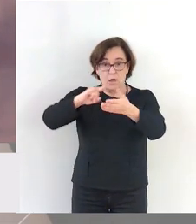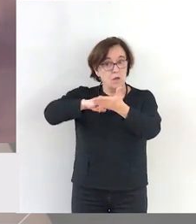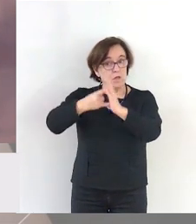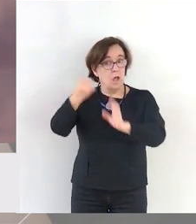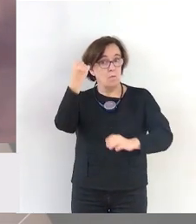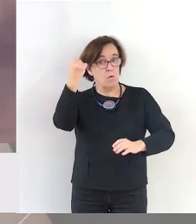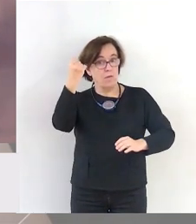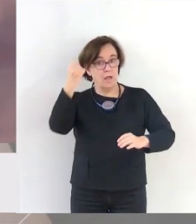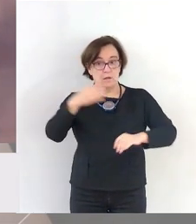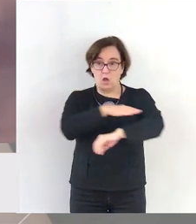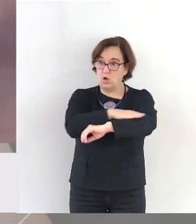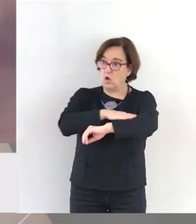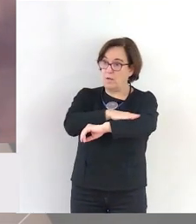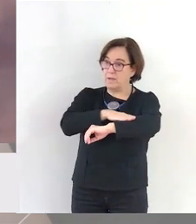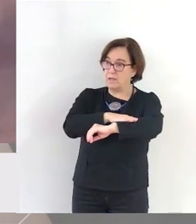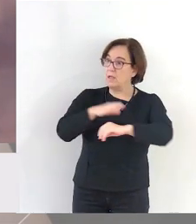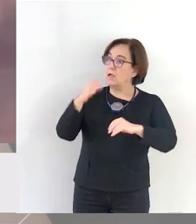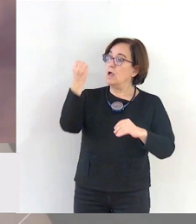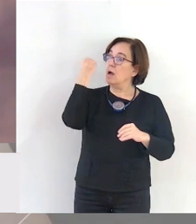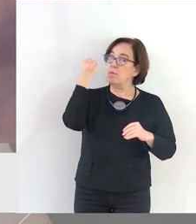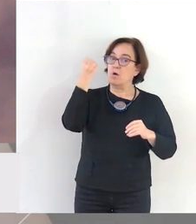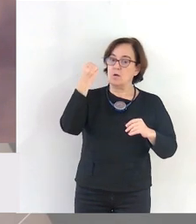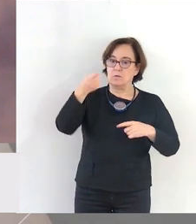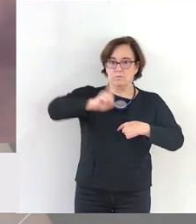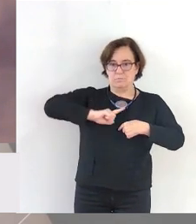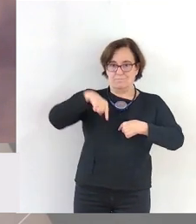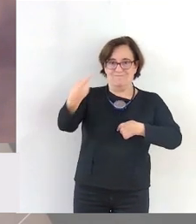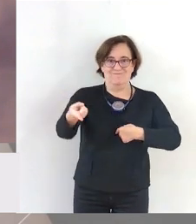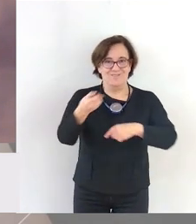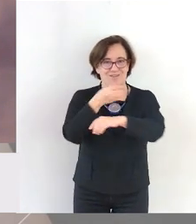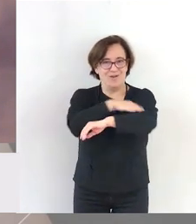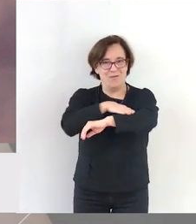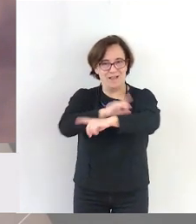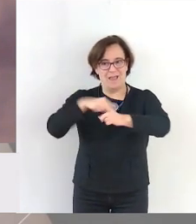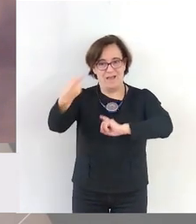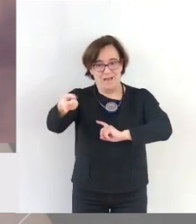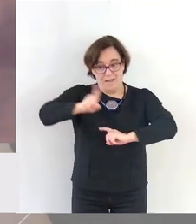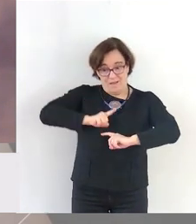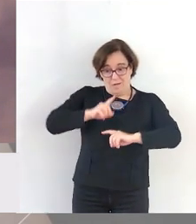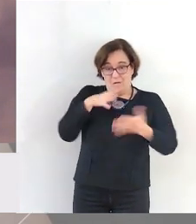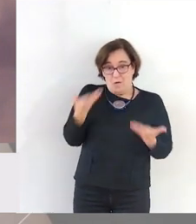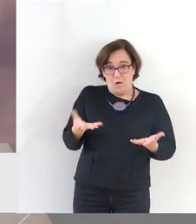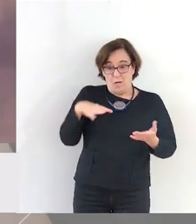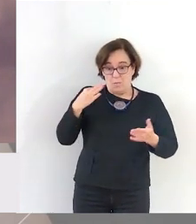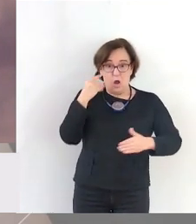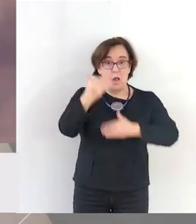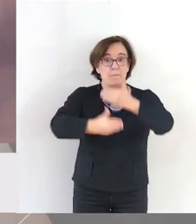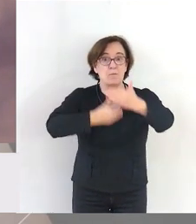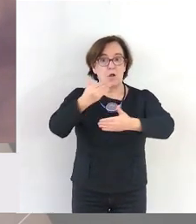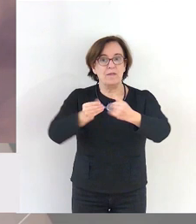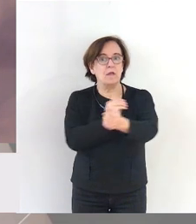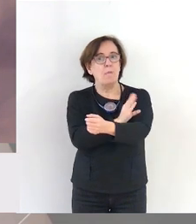de poder gobernante y de poder de los gobernados y lo que hace un lo que hace un proceso de